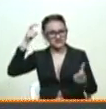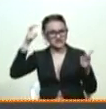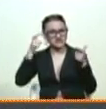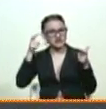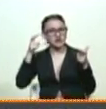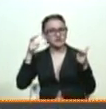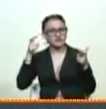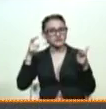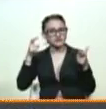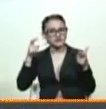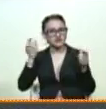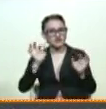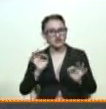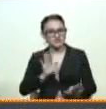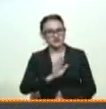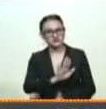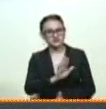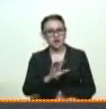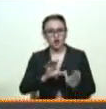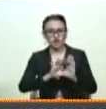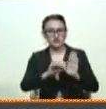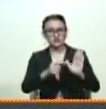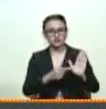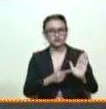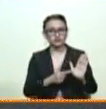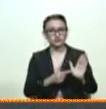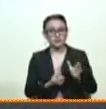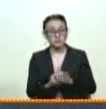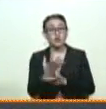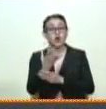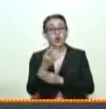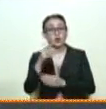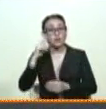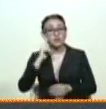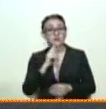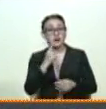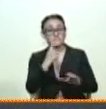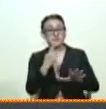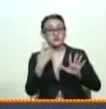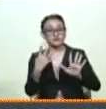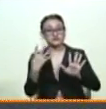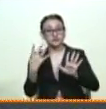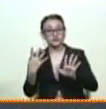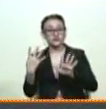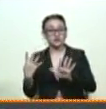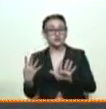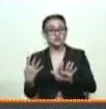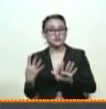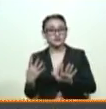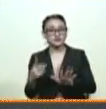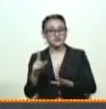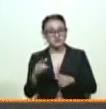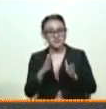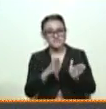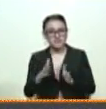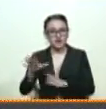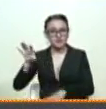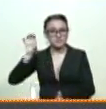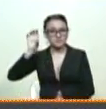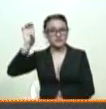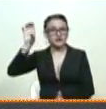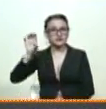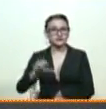nos dejó en esa constitución pionera bolivariana de 1999 y también en el plan de la